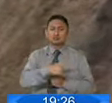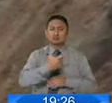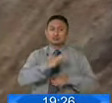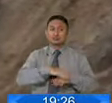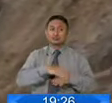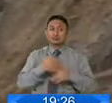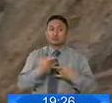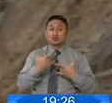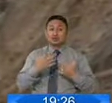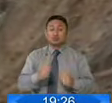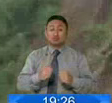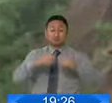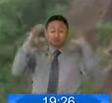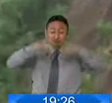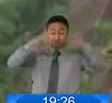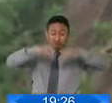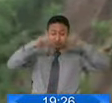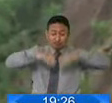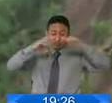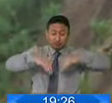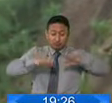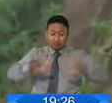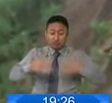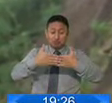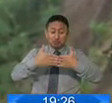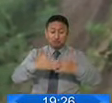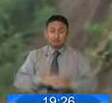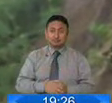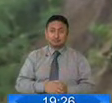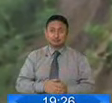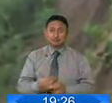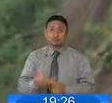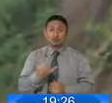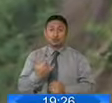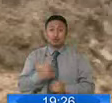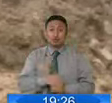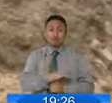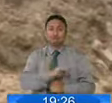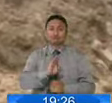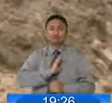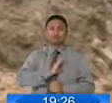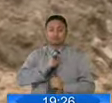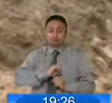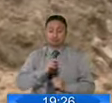a las fuertes lluvias de los últimos días. Sin embargo, después de este percance, los técnicos